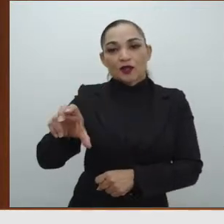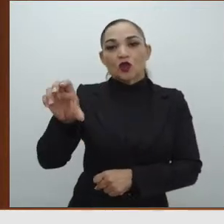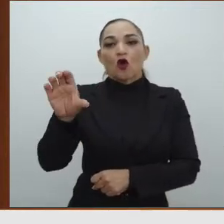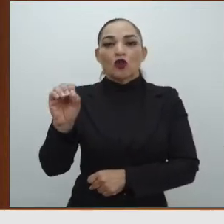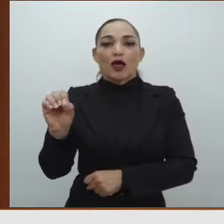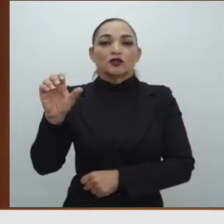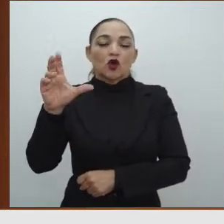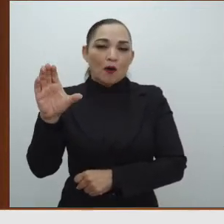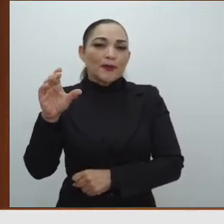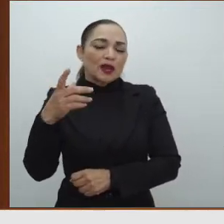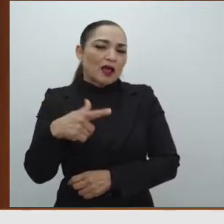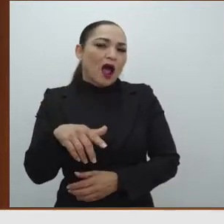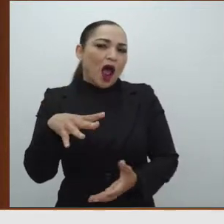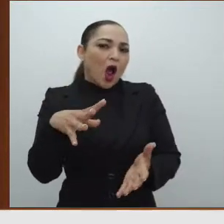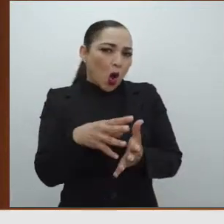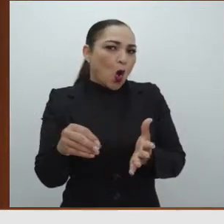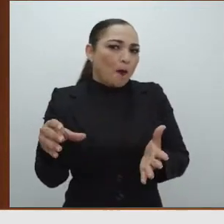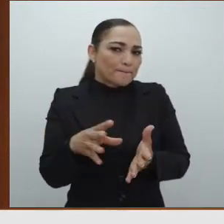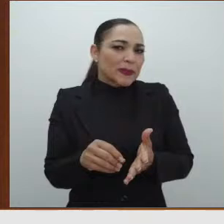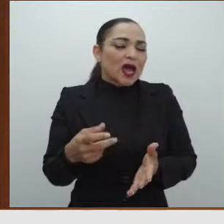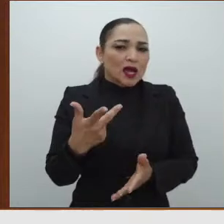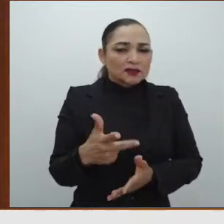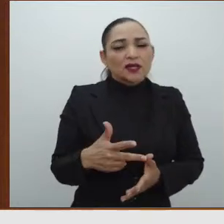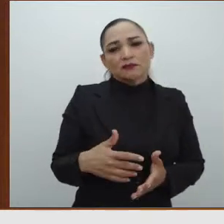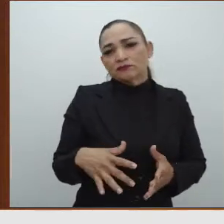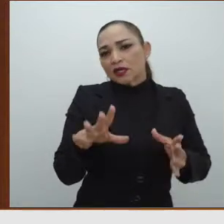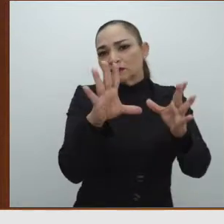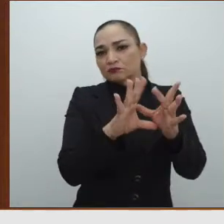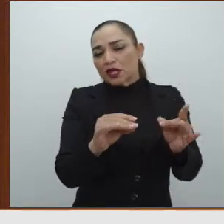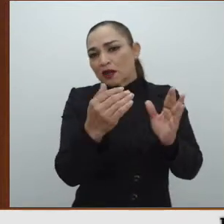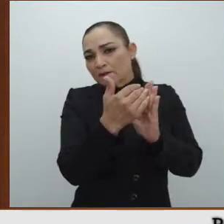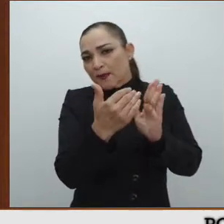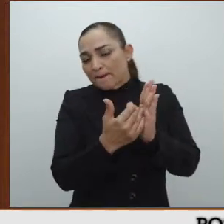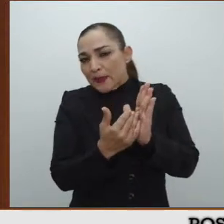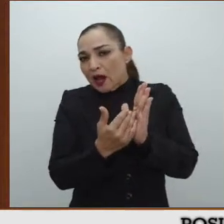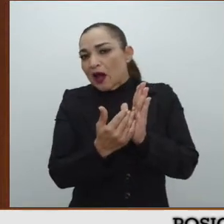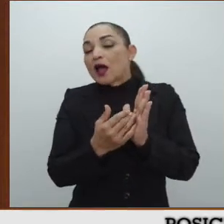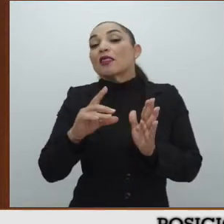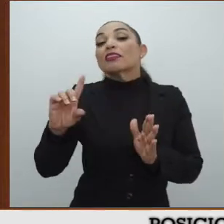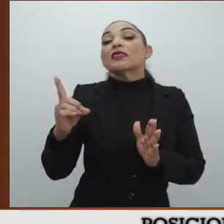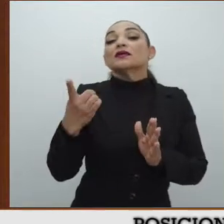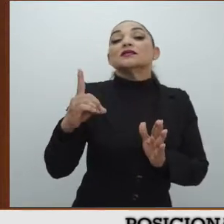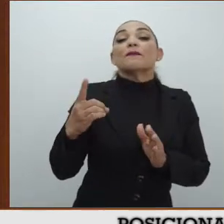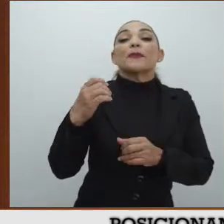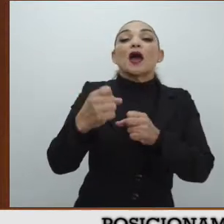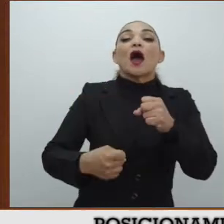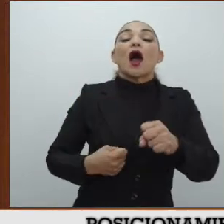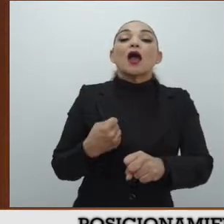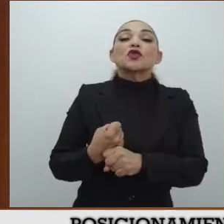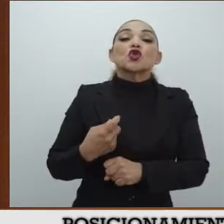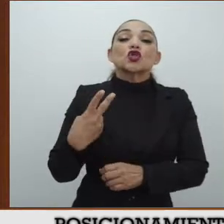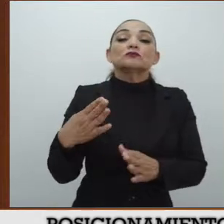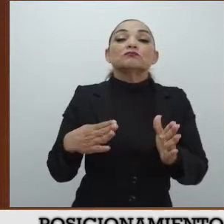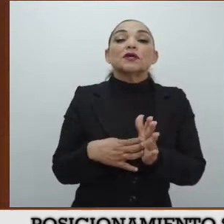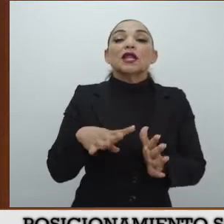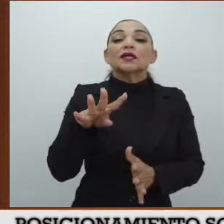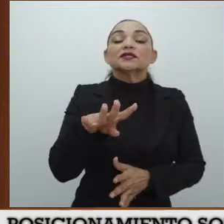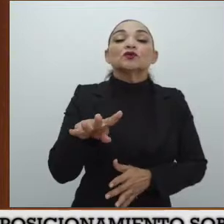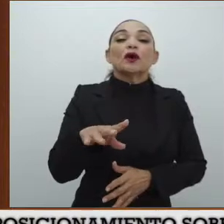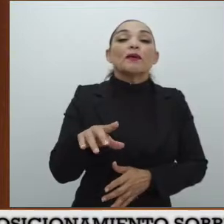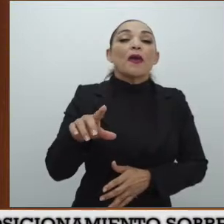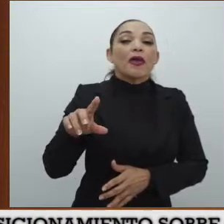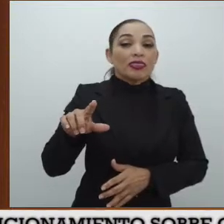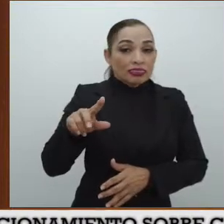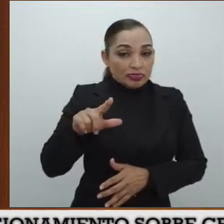copia simple y en la cual se detalla que el 27 de diciembre del 2019 se llevó a